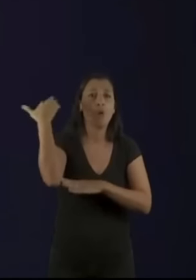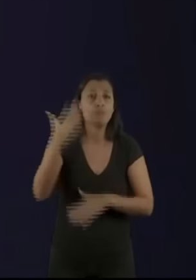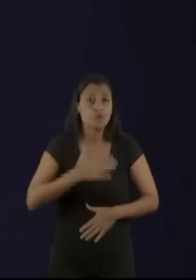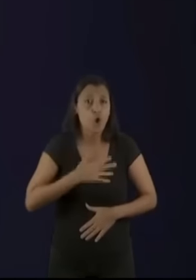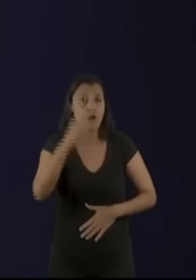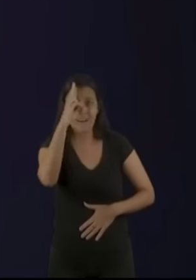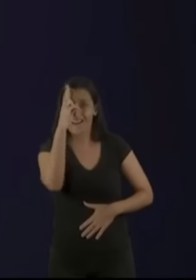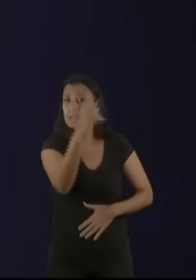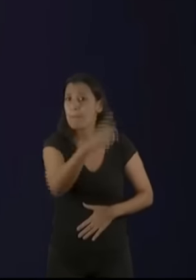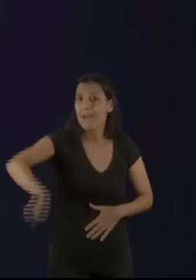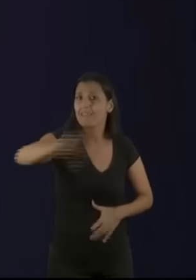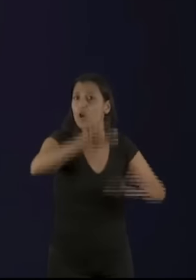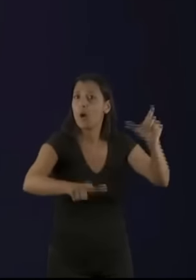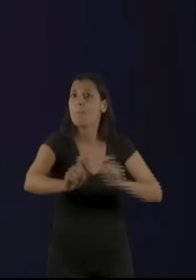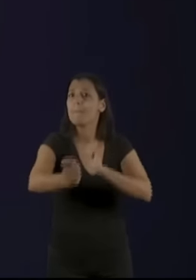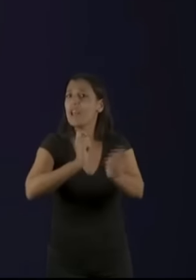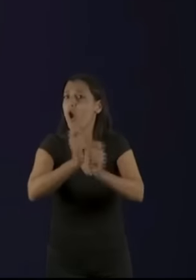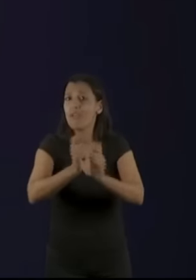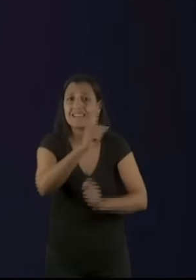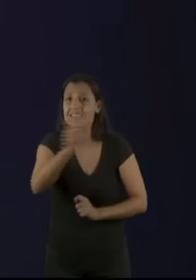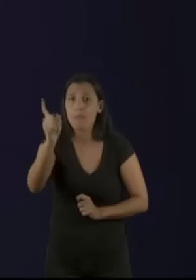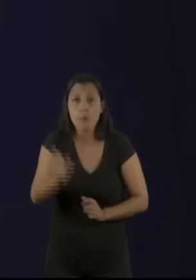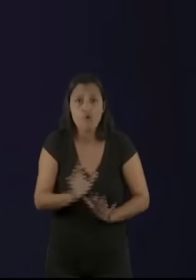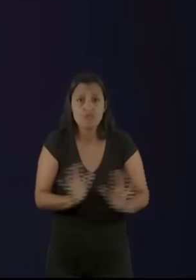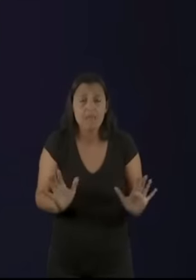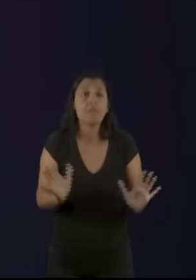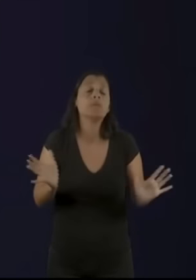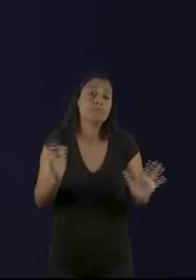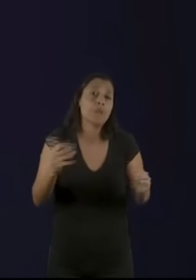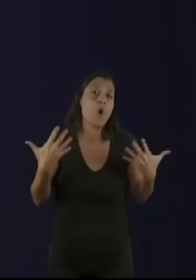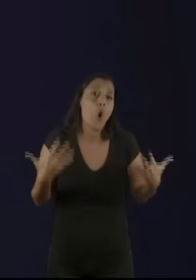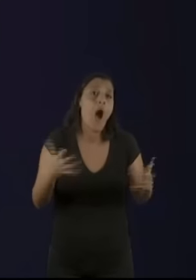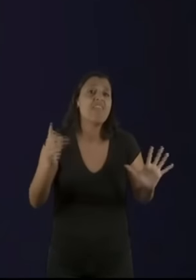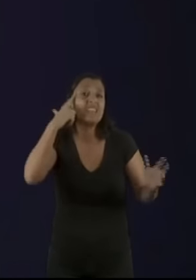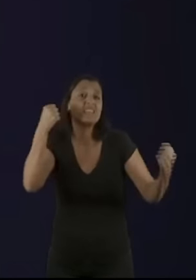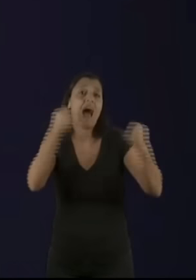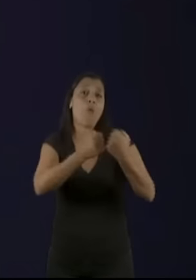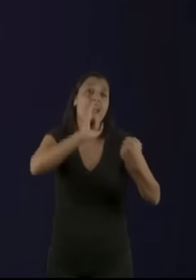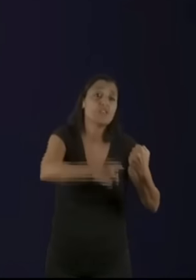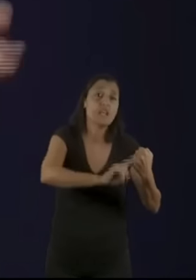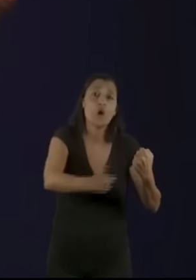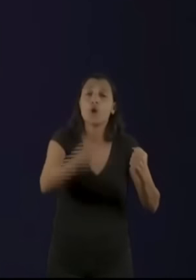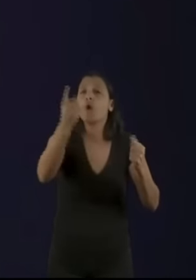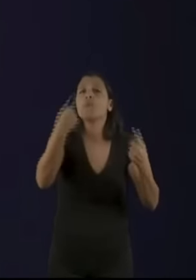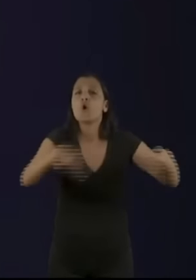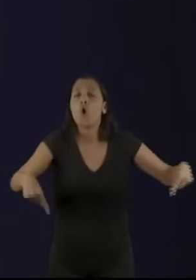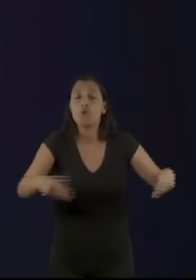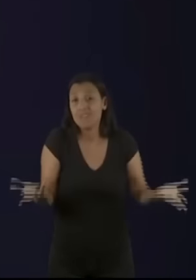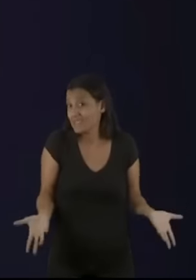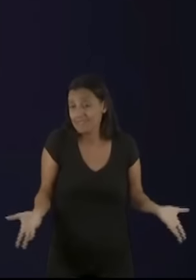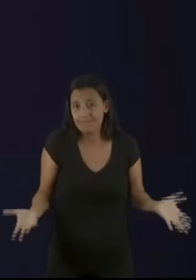el periodismo es total y absoluto Más allá de que a veces no no coincidamos en miles de puntos ahora me pasó